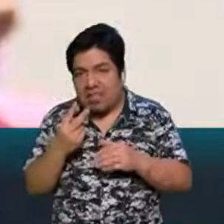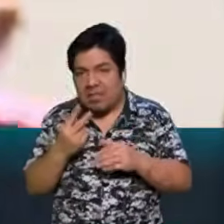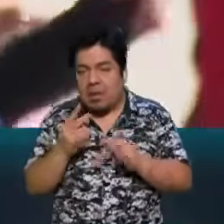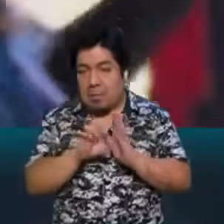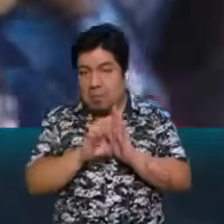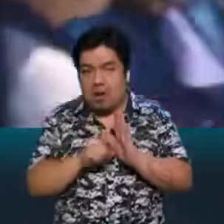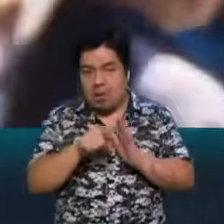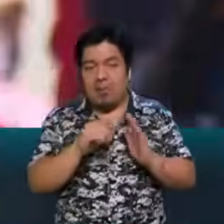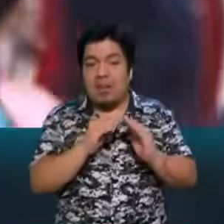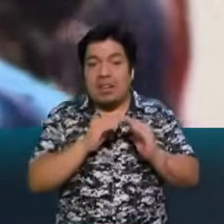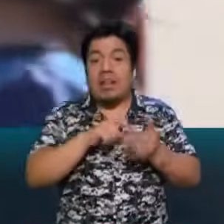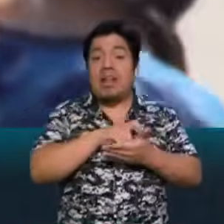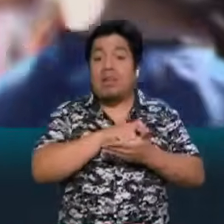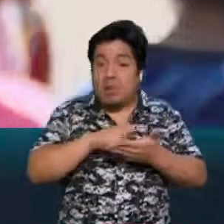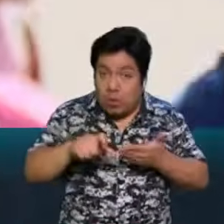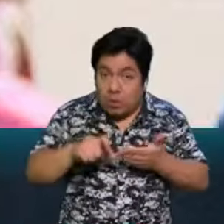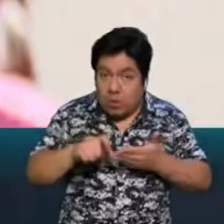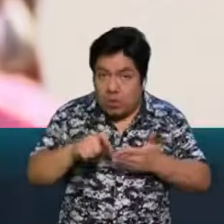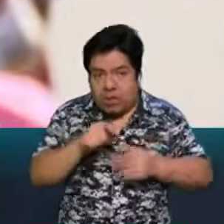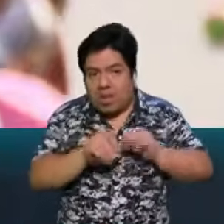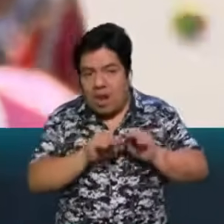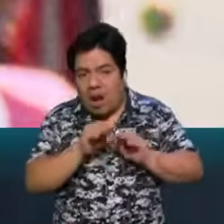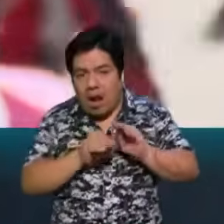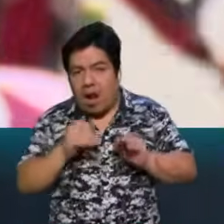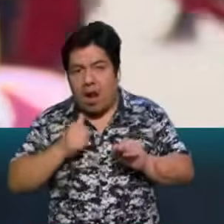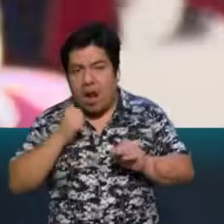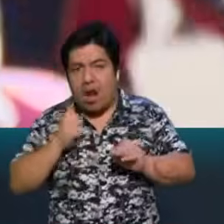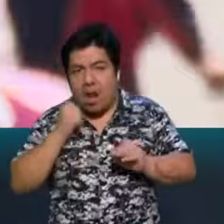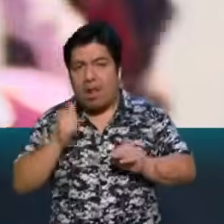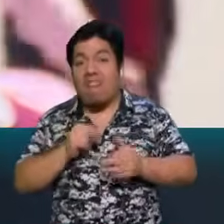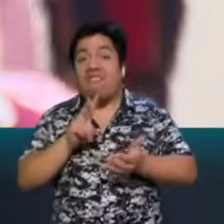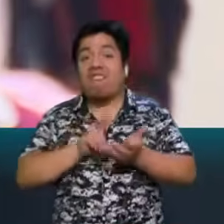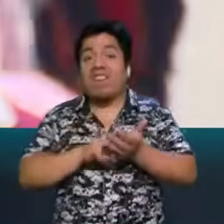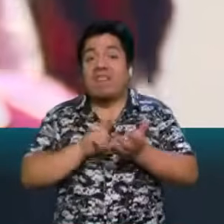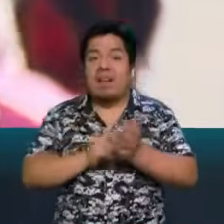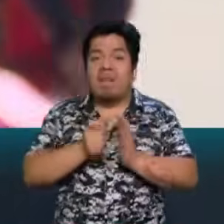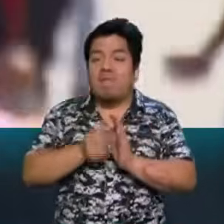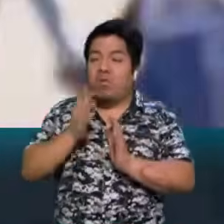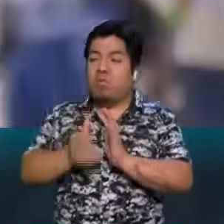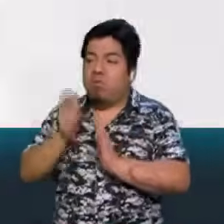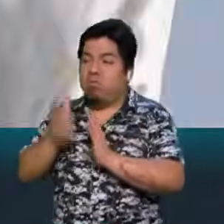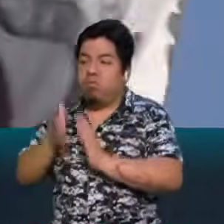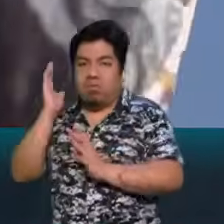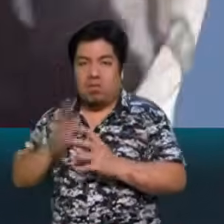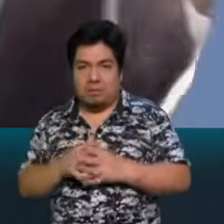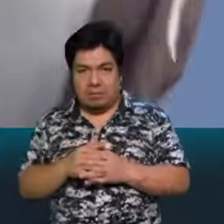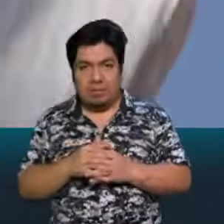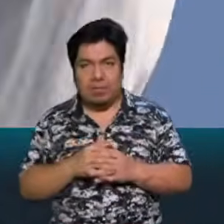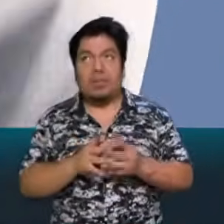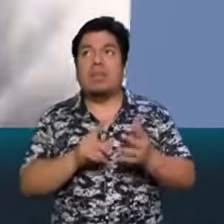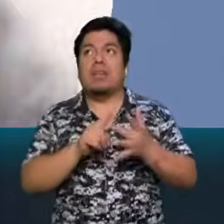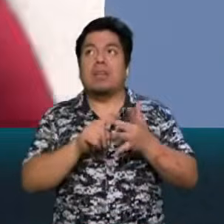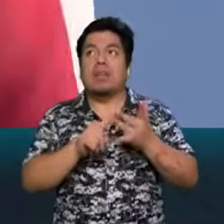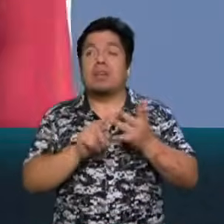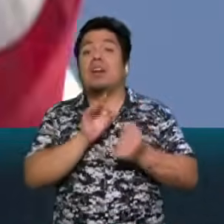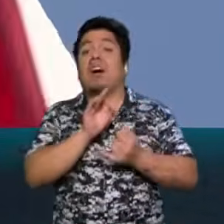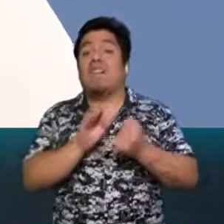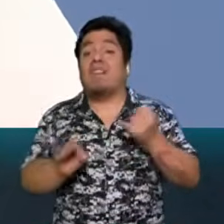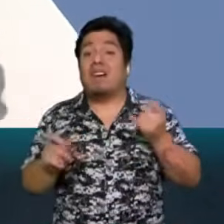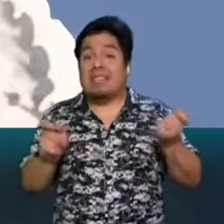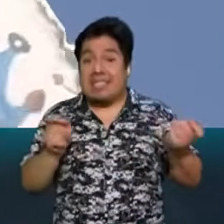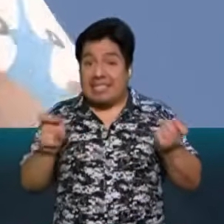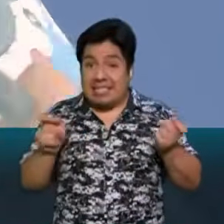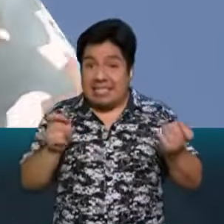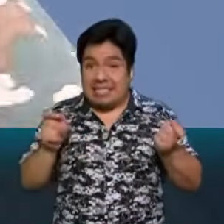compra y, se especula con ella para que aumente el precio. Y el último es la regulación de